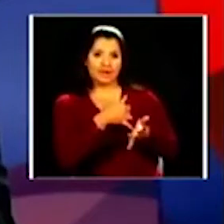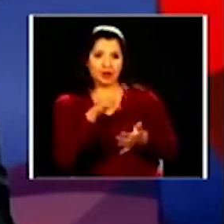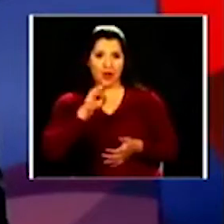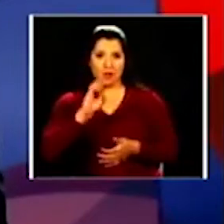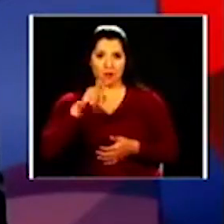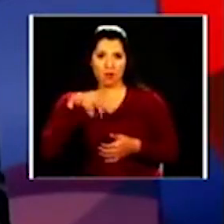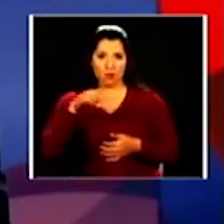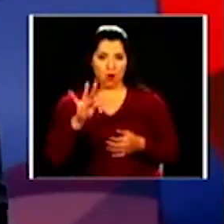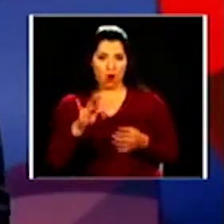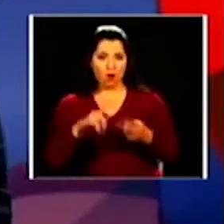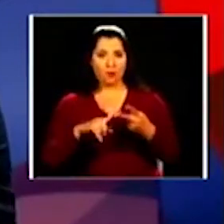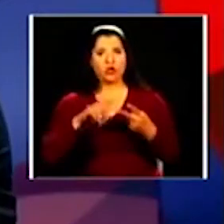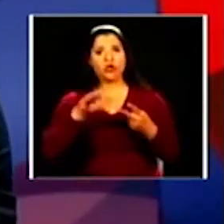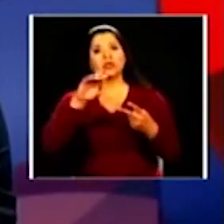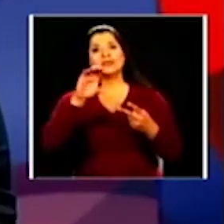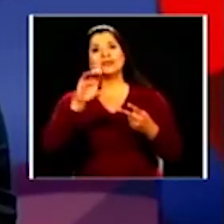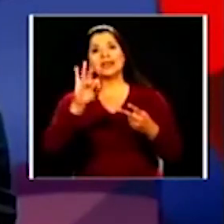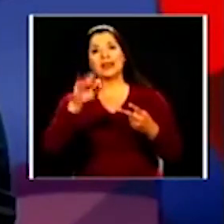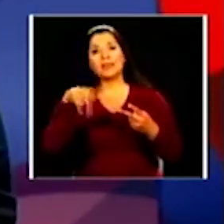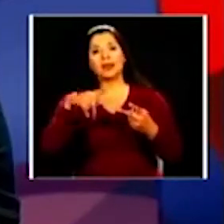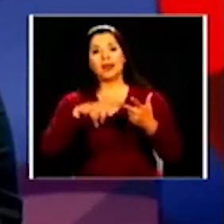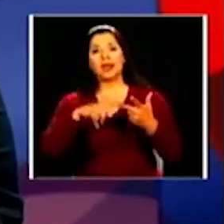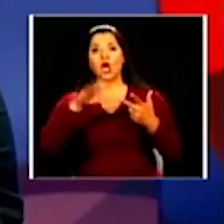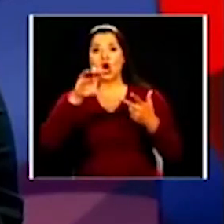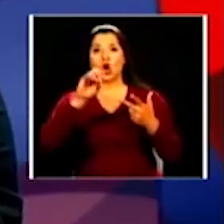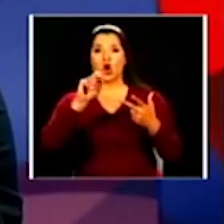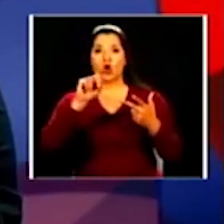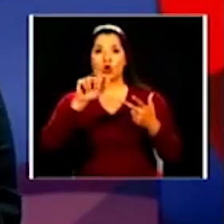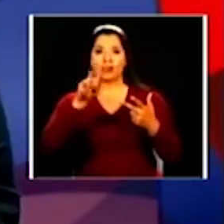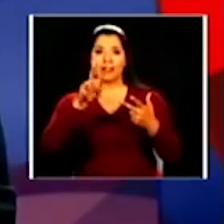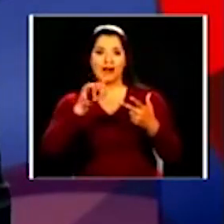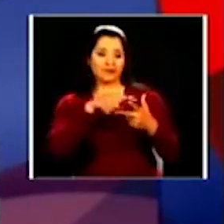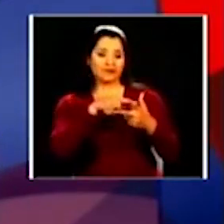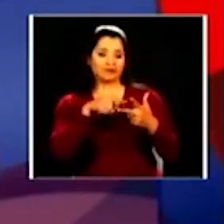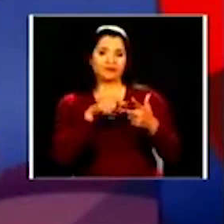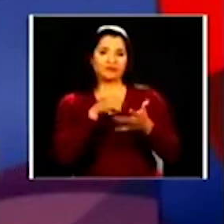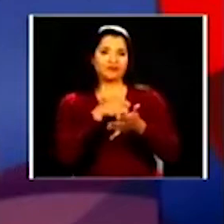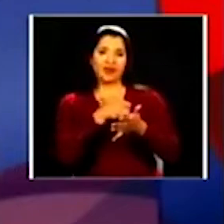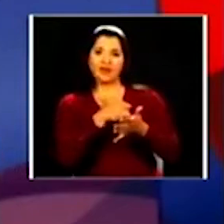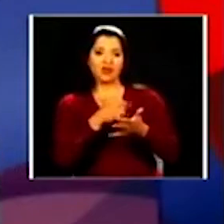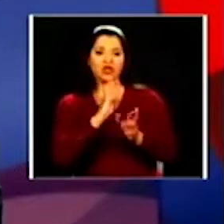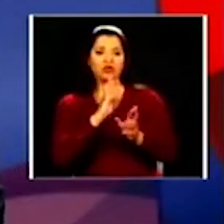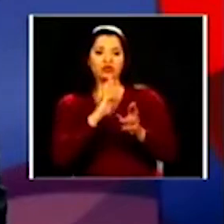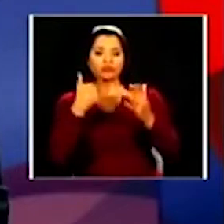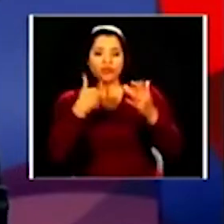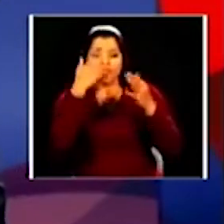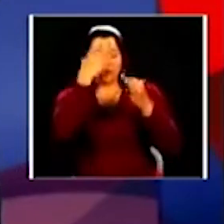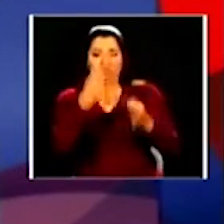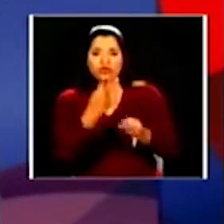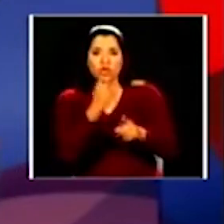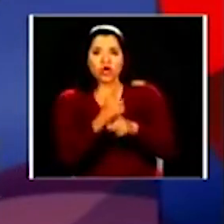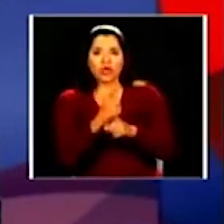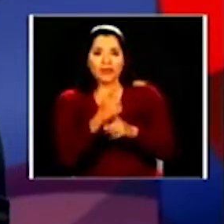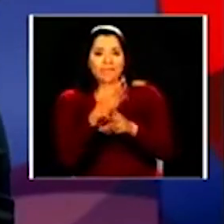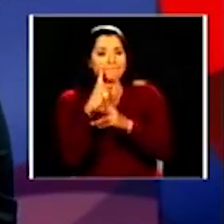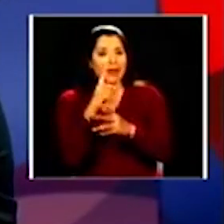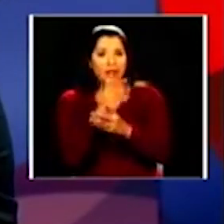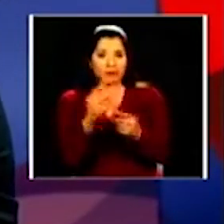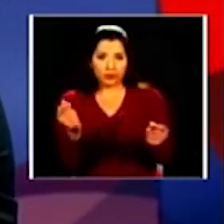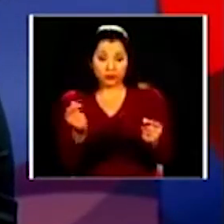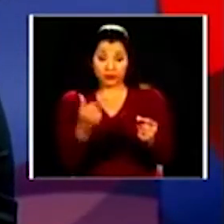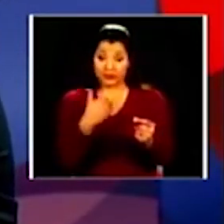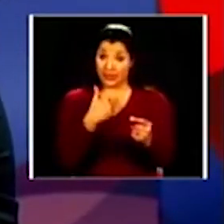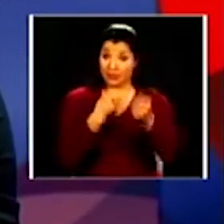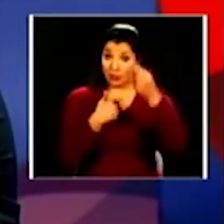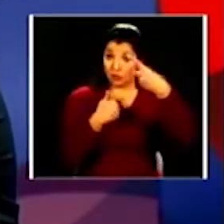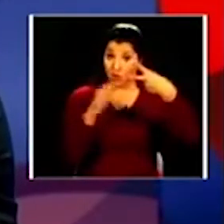CONAVI débil, CTP, que no toman decisiones como debe para resolverle a los costarricenses. Hay 2 rutas de acción. Una, la ruta de